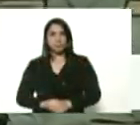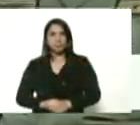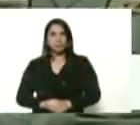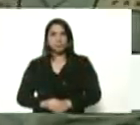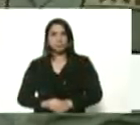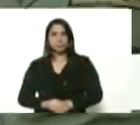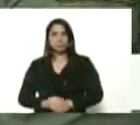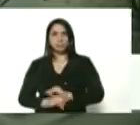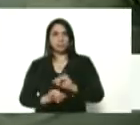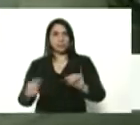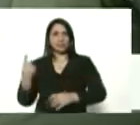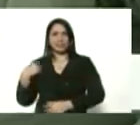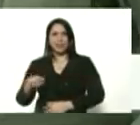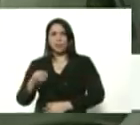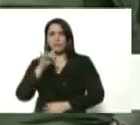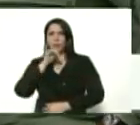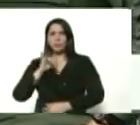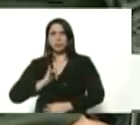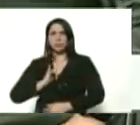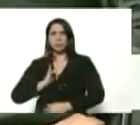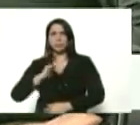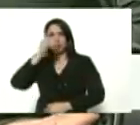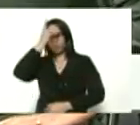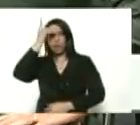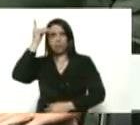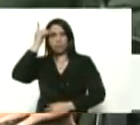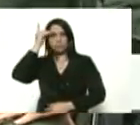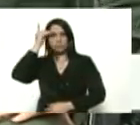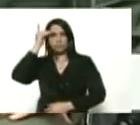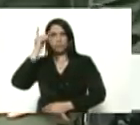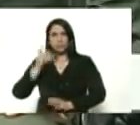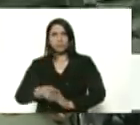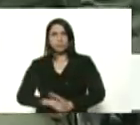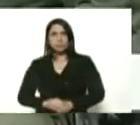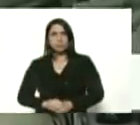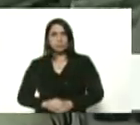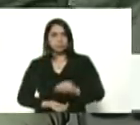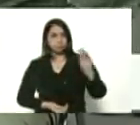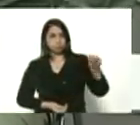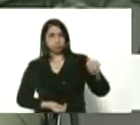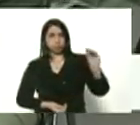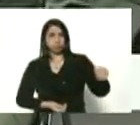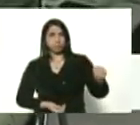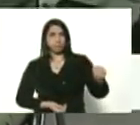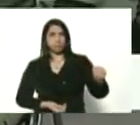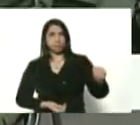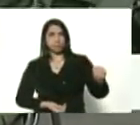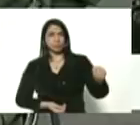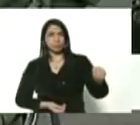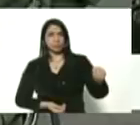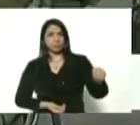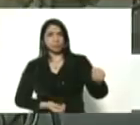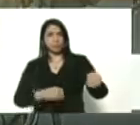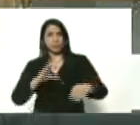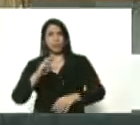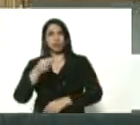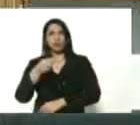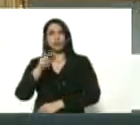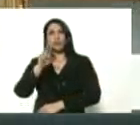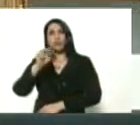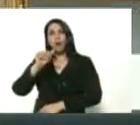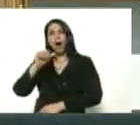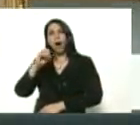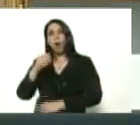Ya teníamos la información, Diosdado, de que entre Chuao y Petaquire